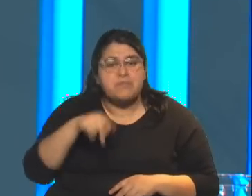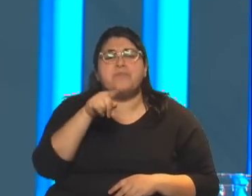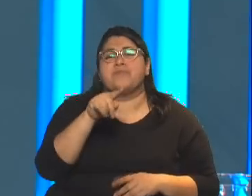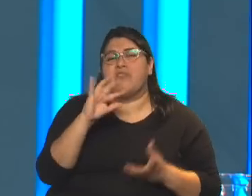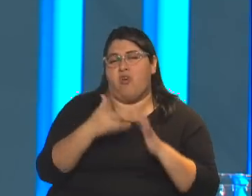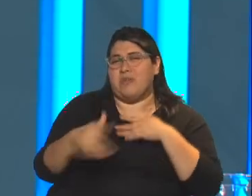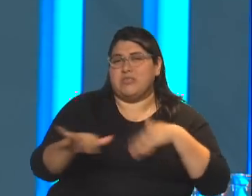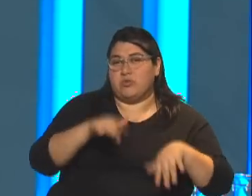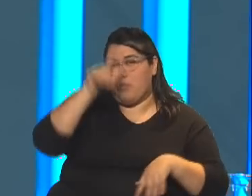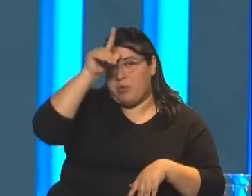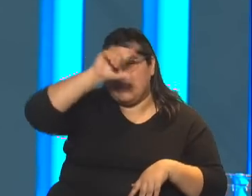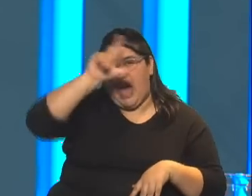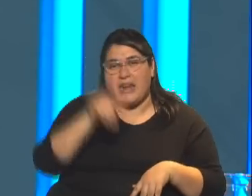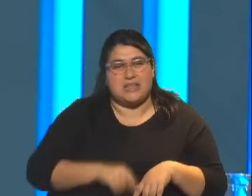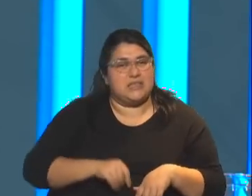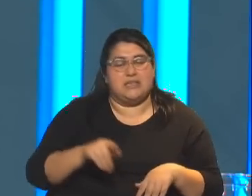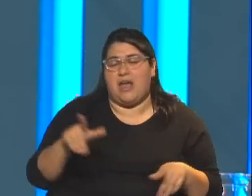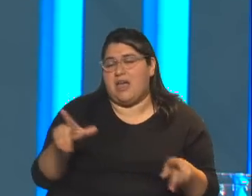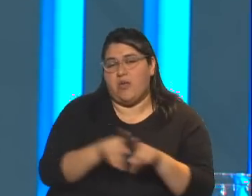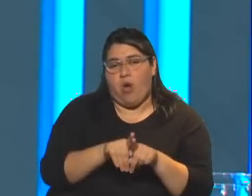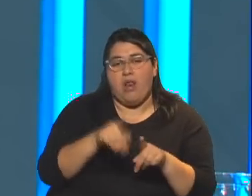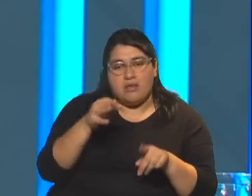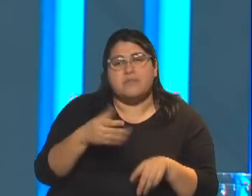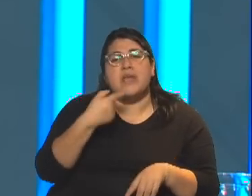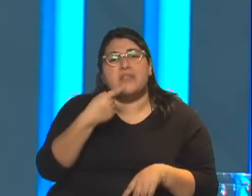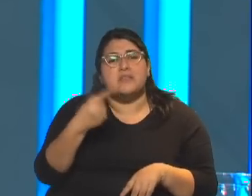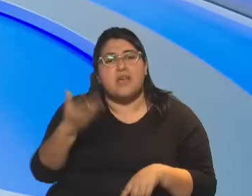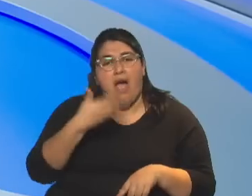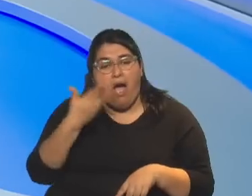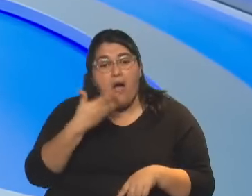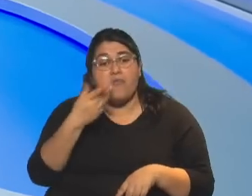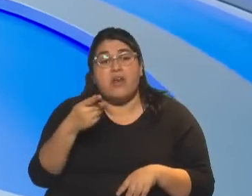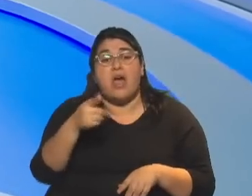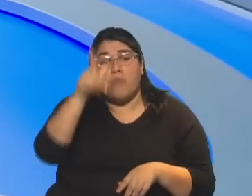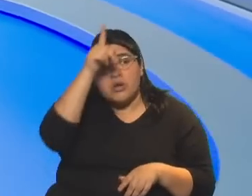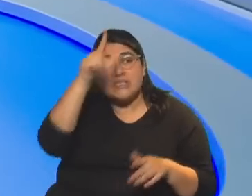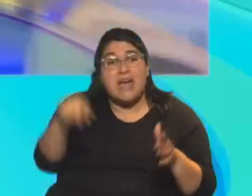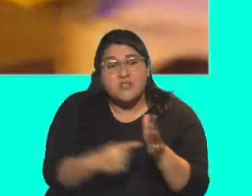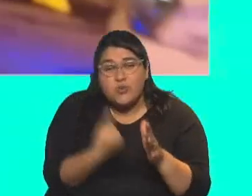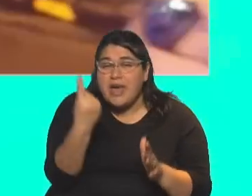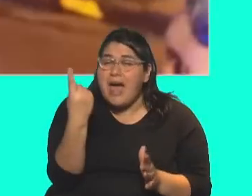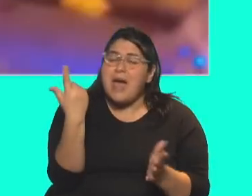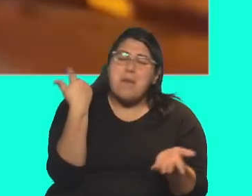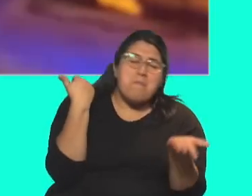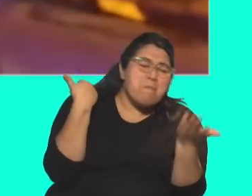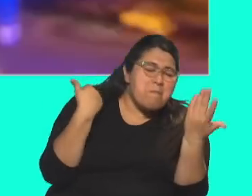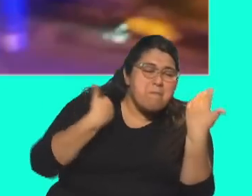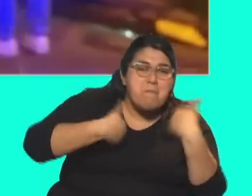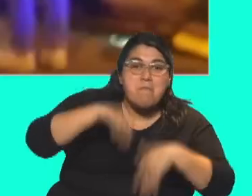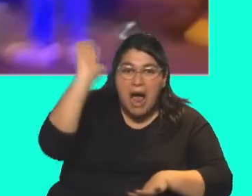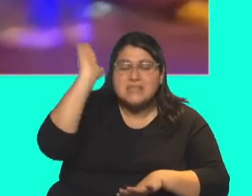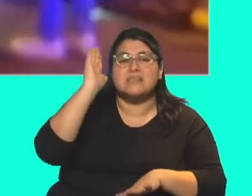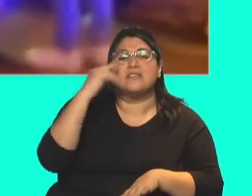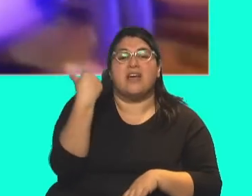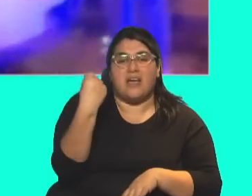nivel nacional sí expresa que la policía de la ciudad es la que por lejos